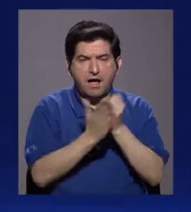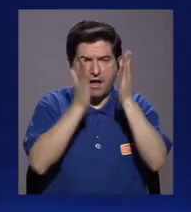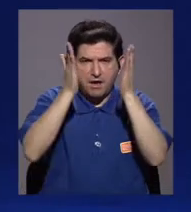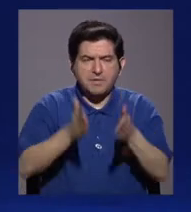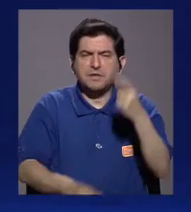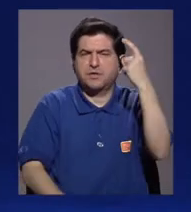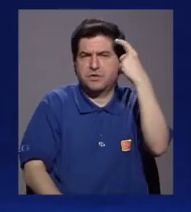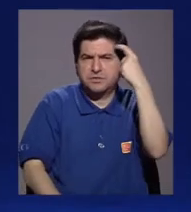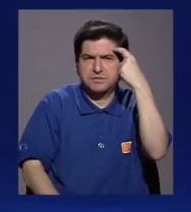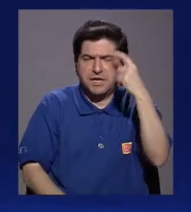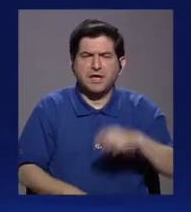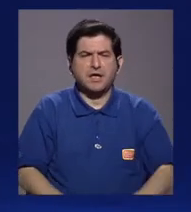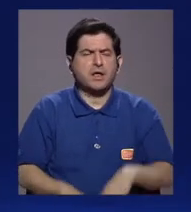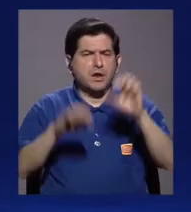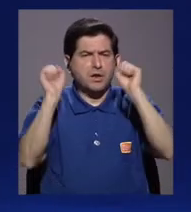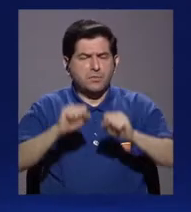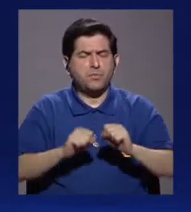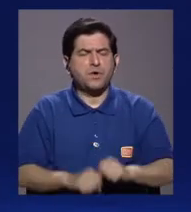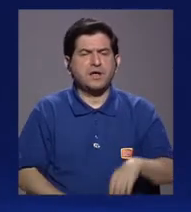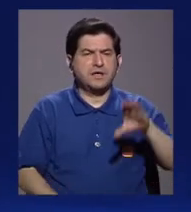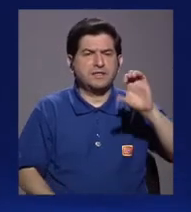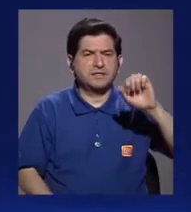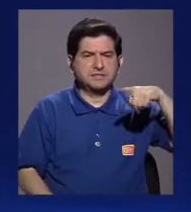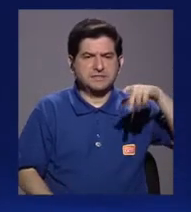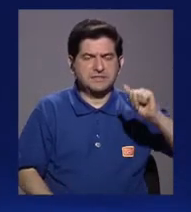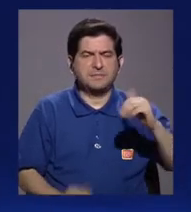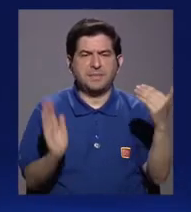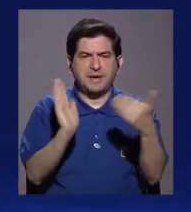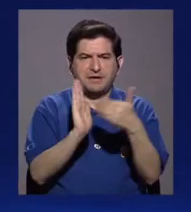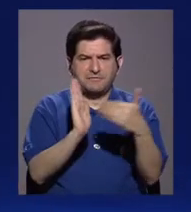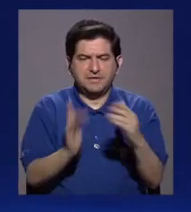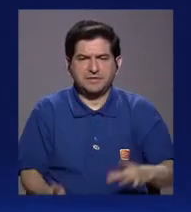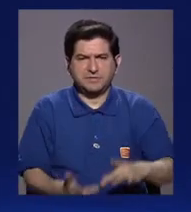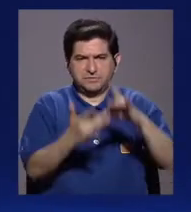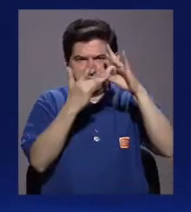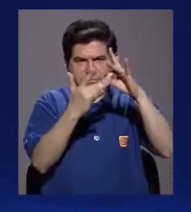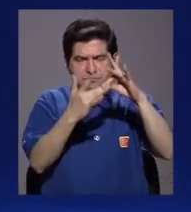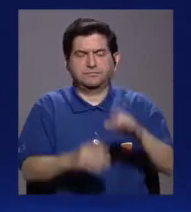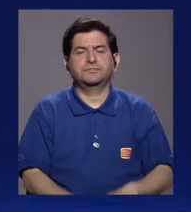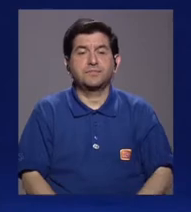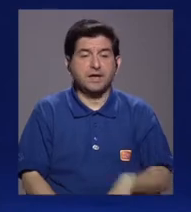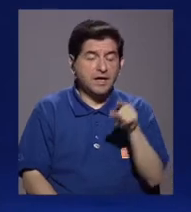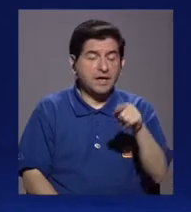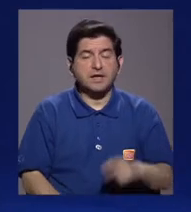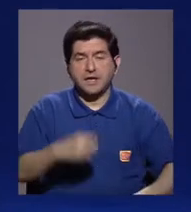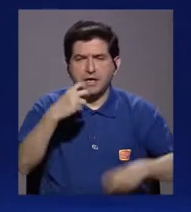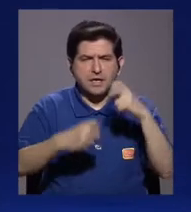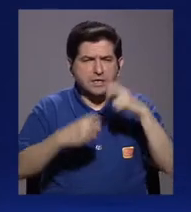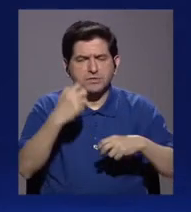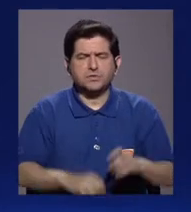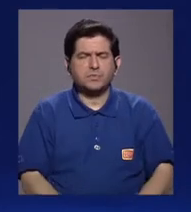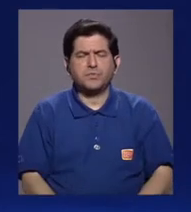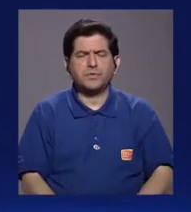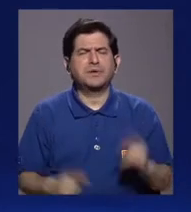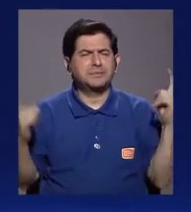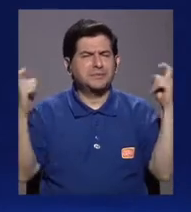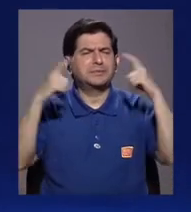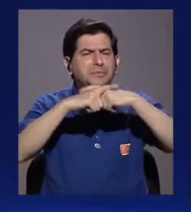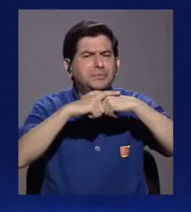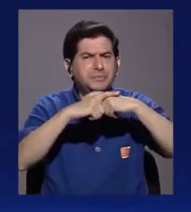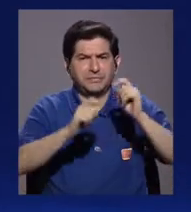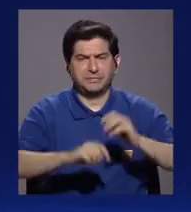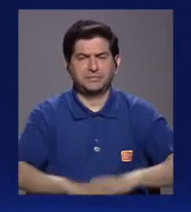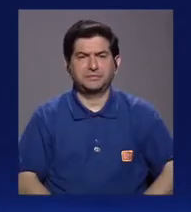lo que los investigadores piensan que van a ser las cepas que pueden causar más estragos en fin ese es un problema muy complicado y